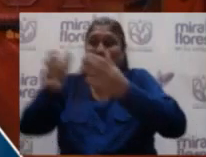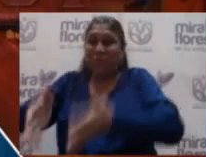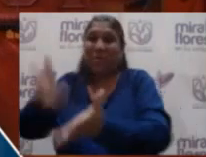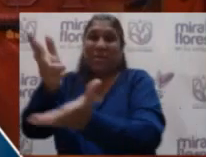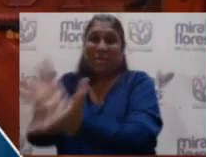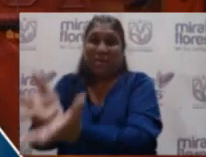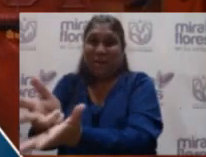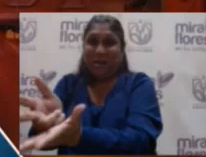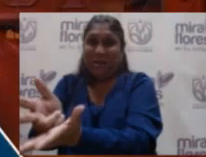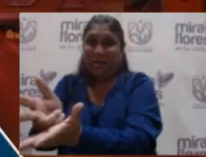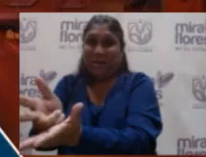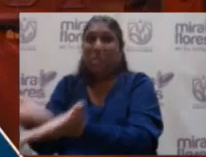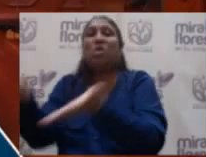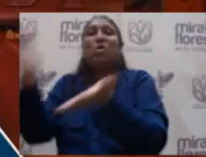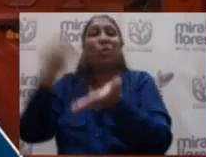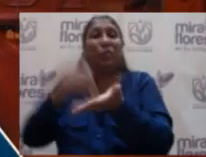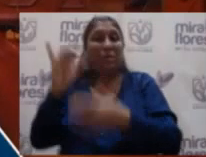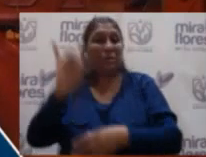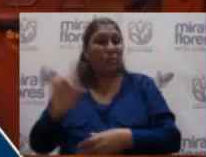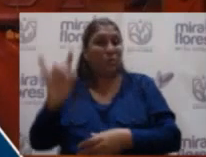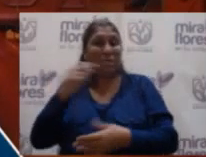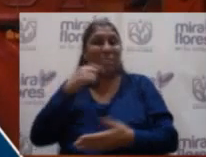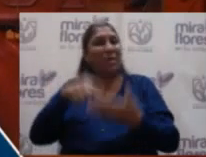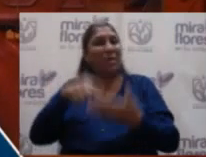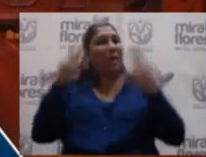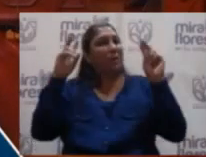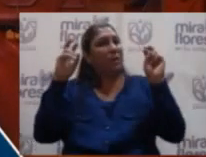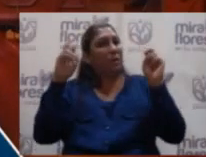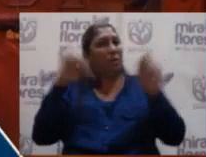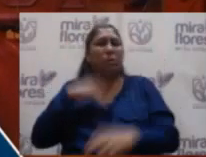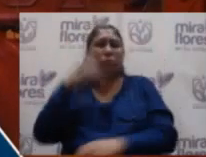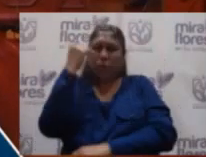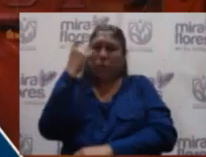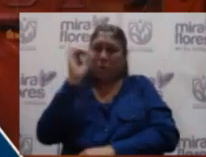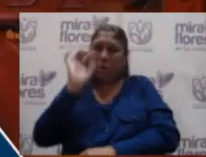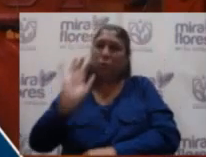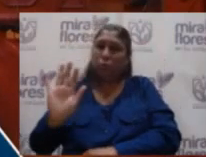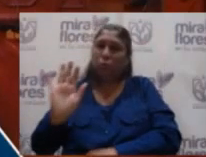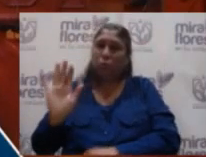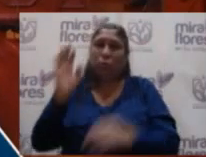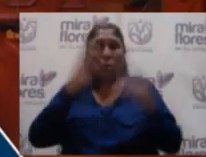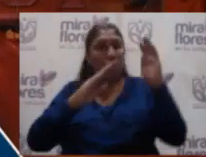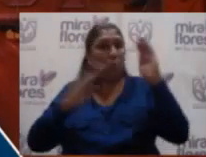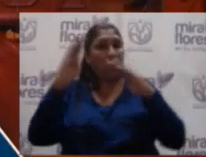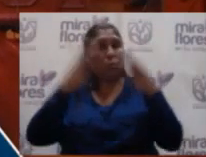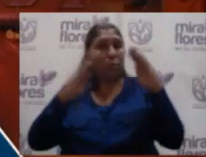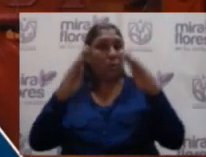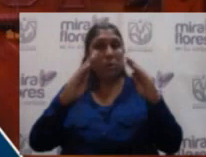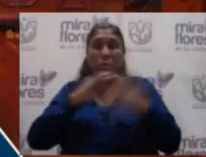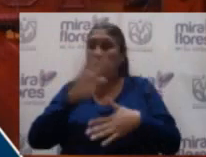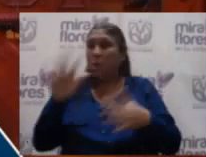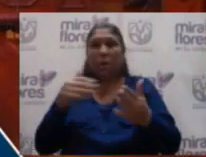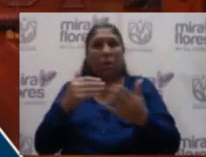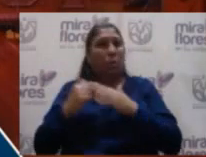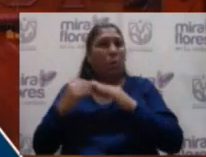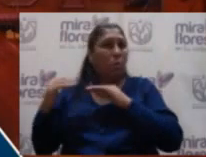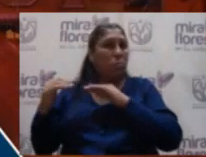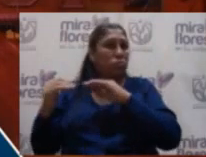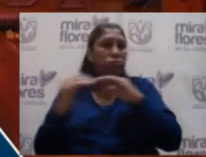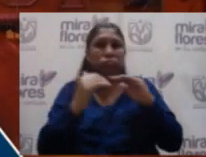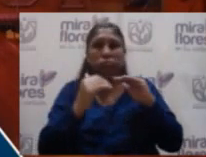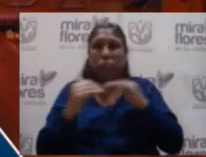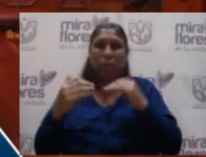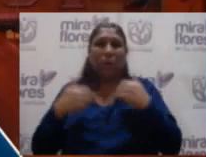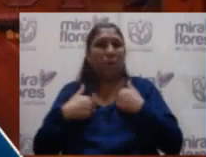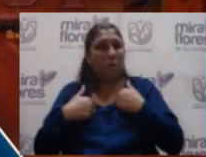Ese es el tema. Ahora, entiendo su preocupación, regidor, es una preocupación que todos nosotros compartimos, porque todos